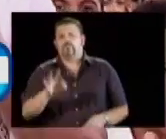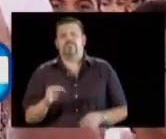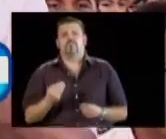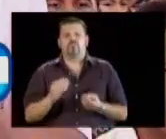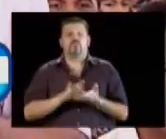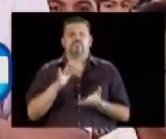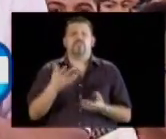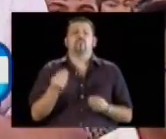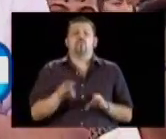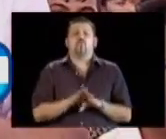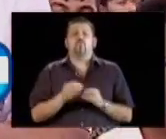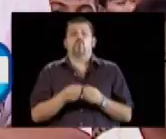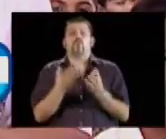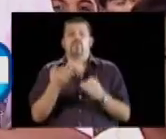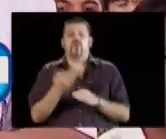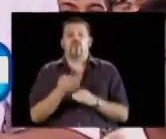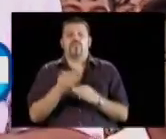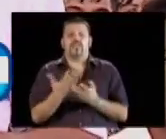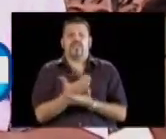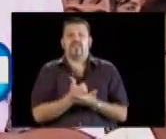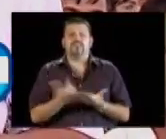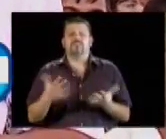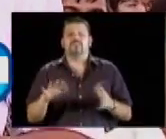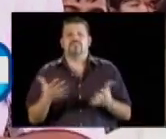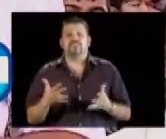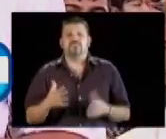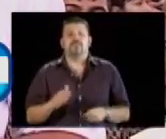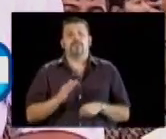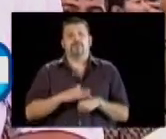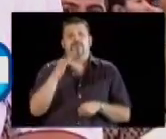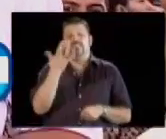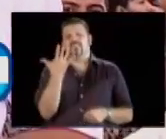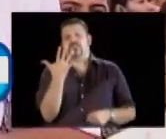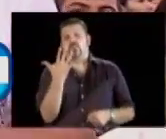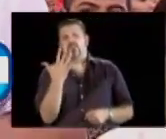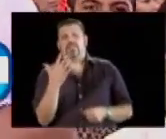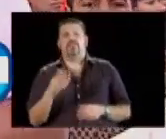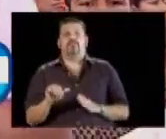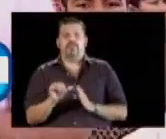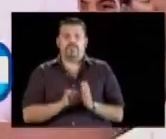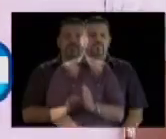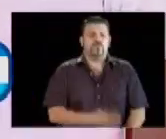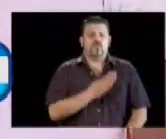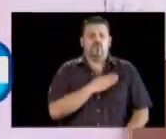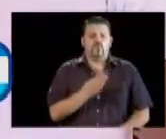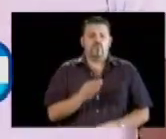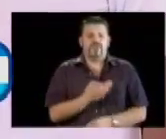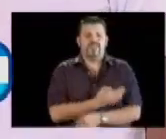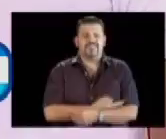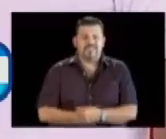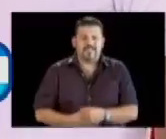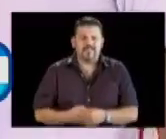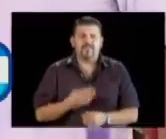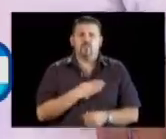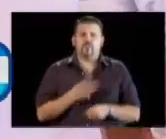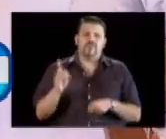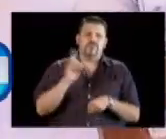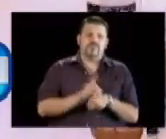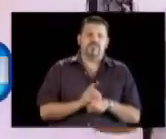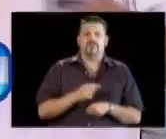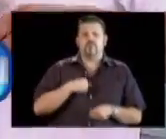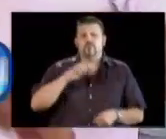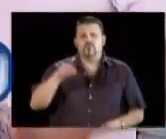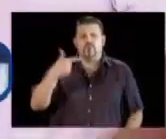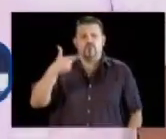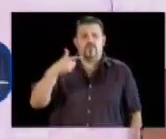gracias. ¿Cuánto ganan? Estamos promediando más de 50 mil pesos mensuales. Gracias. Buenos días, yo soy